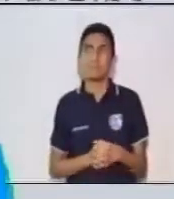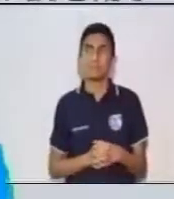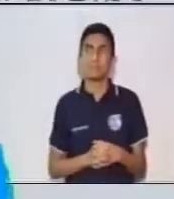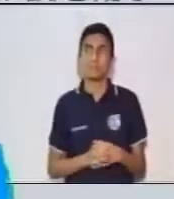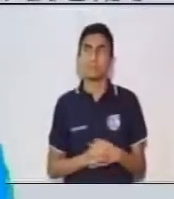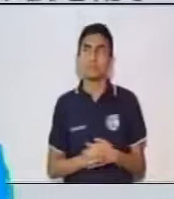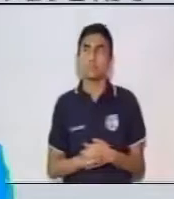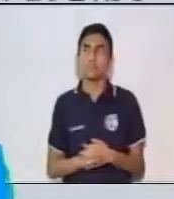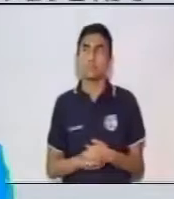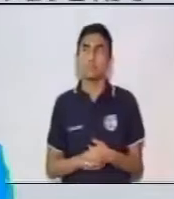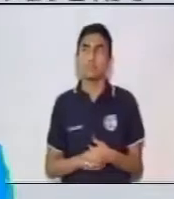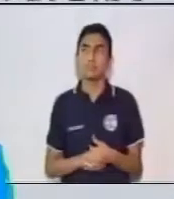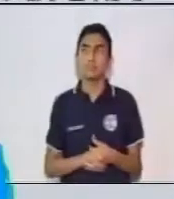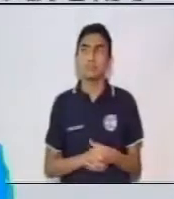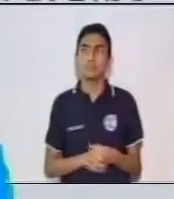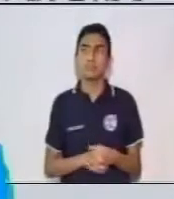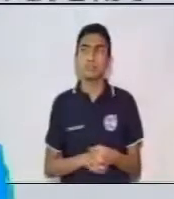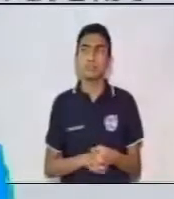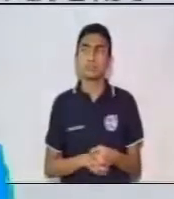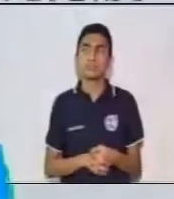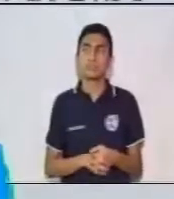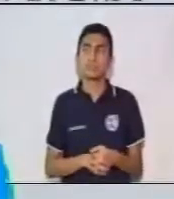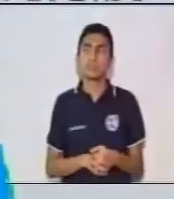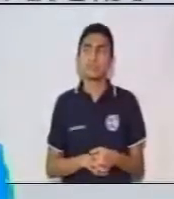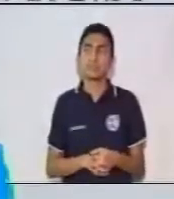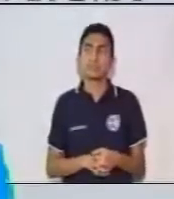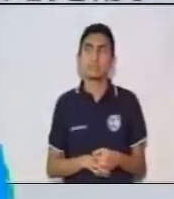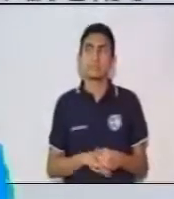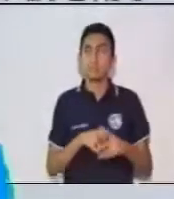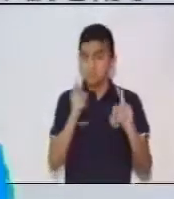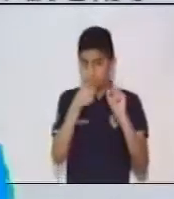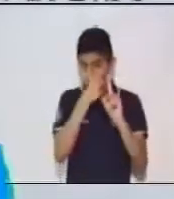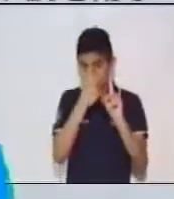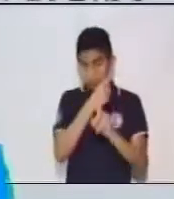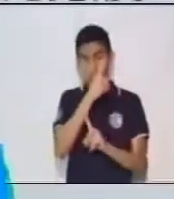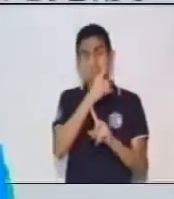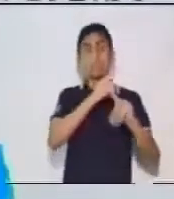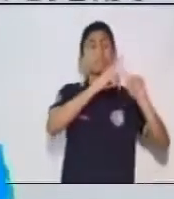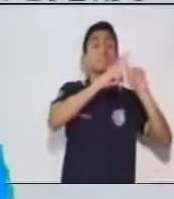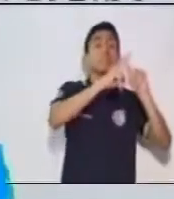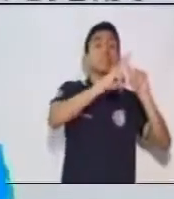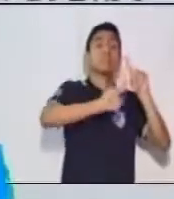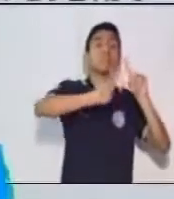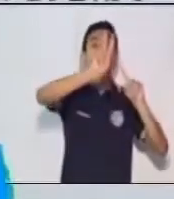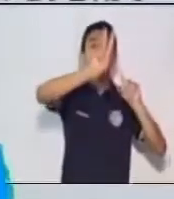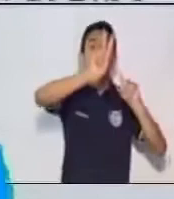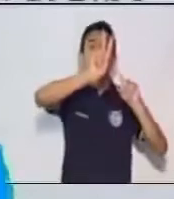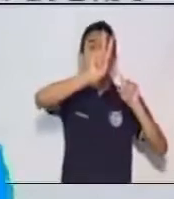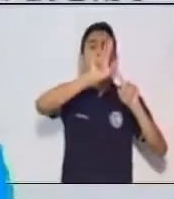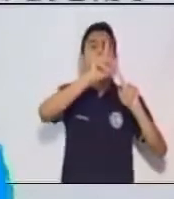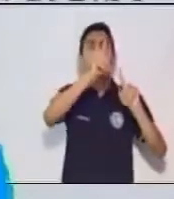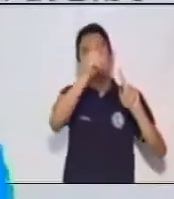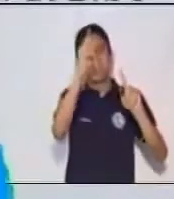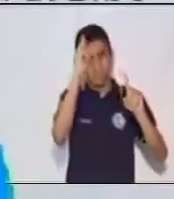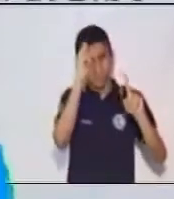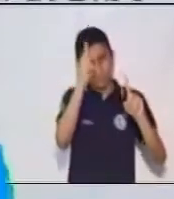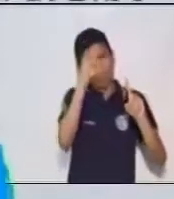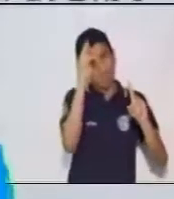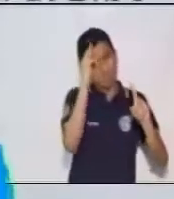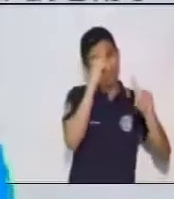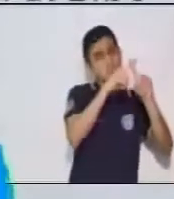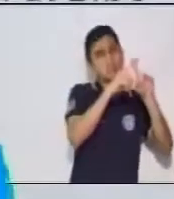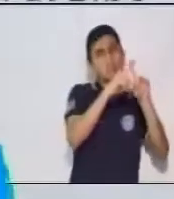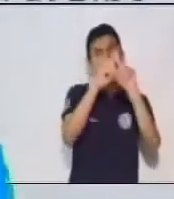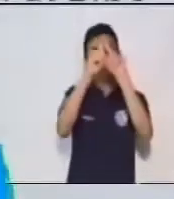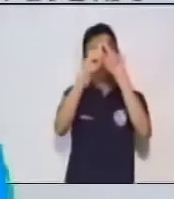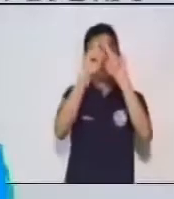nuestros paréntesis y primero, x cuadrado, vamos a expresarlo como el